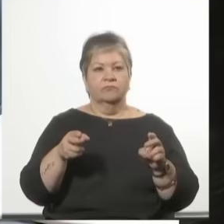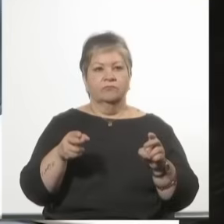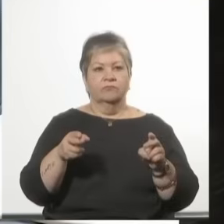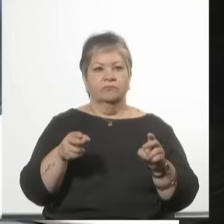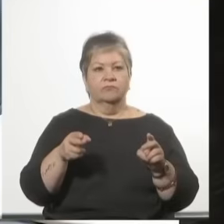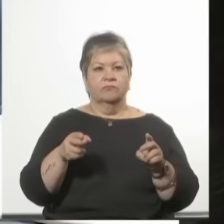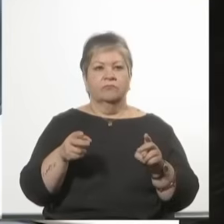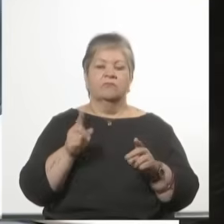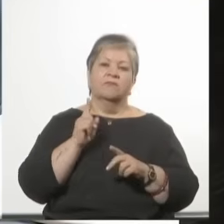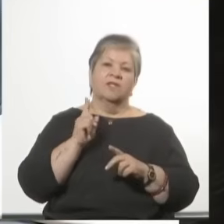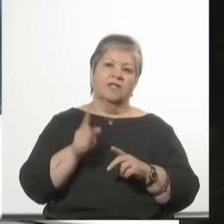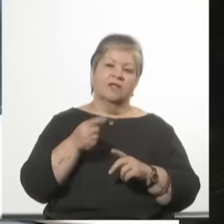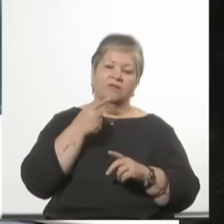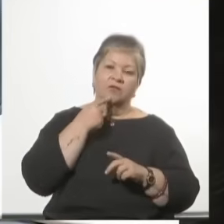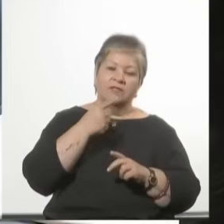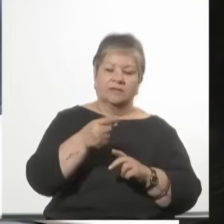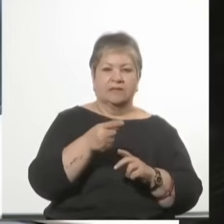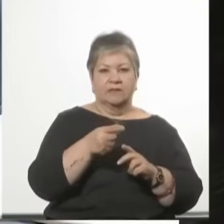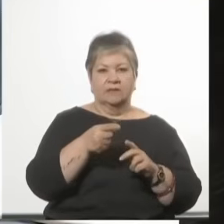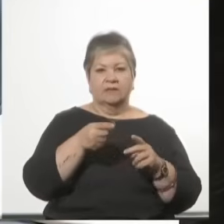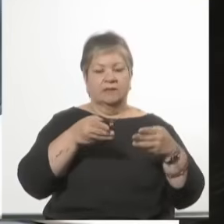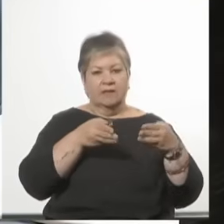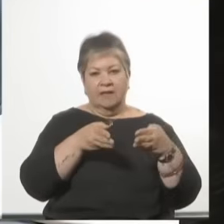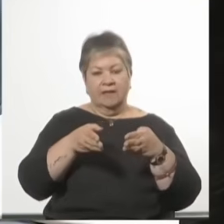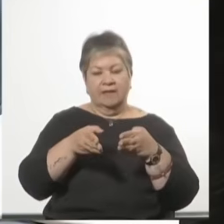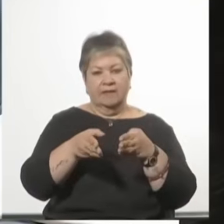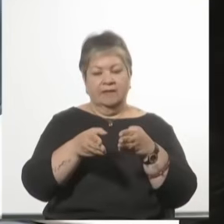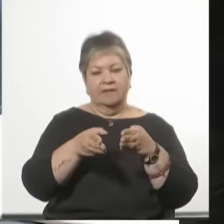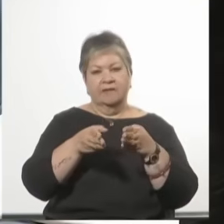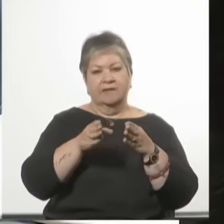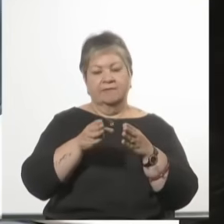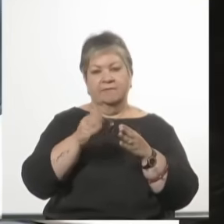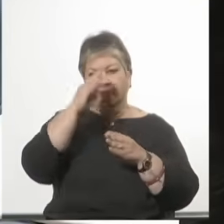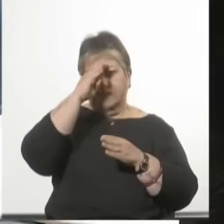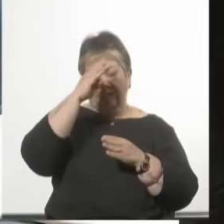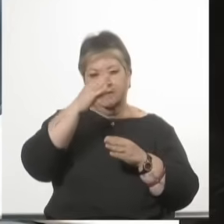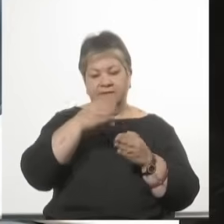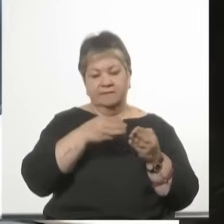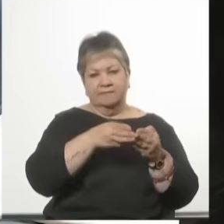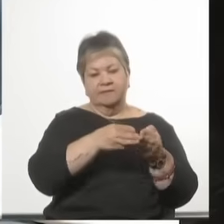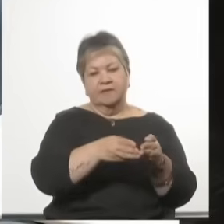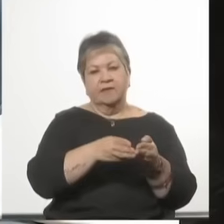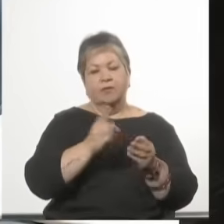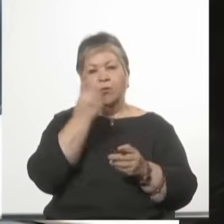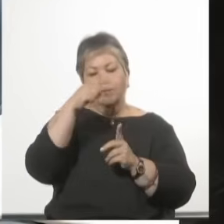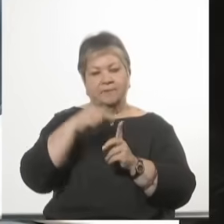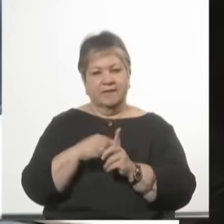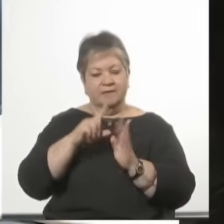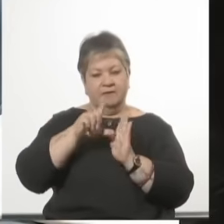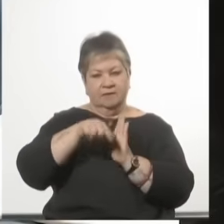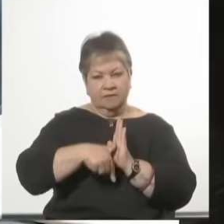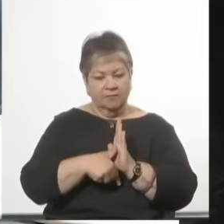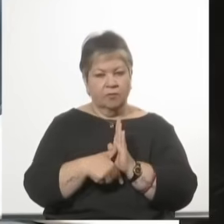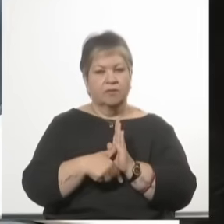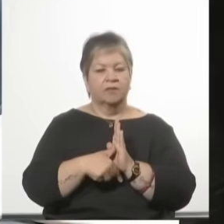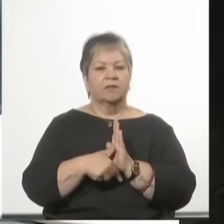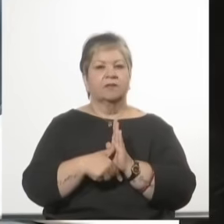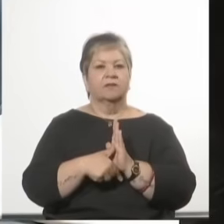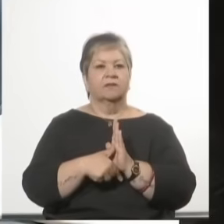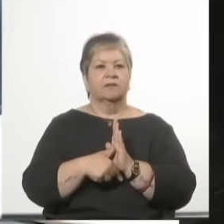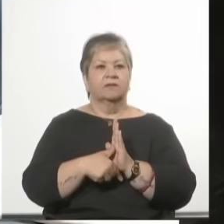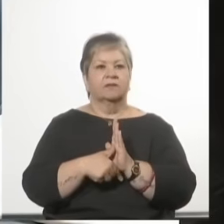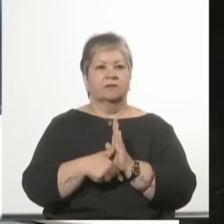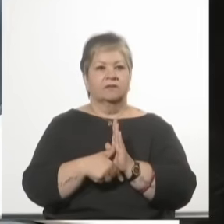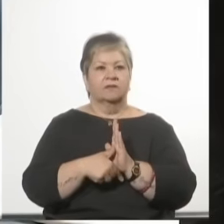Debo decir que la prueba de canal de Marín hubo un retraso de un mes en una respuesta con la correspondiente incidencia que